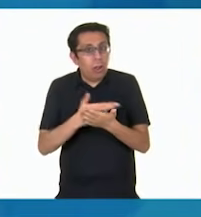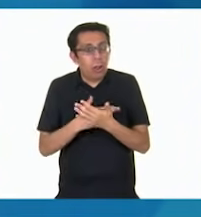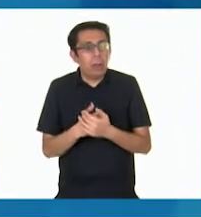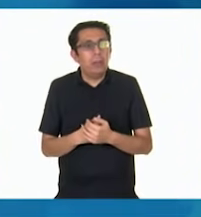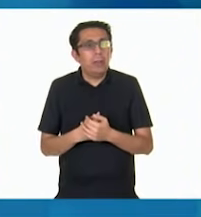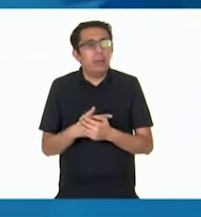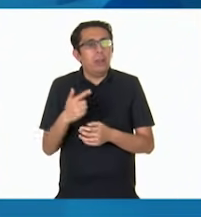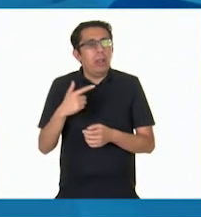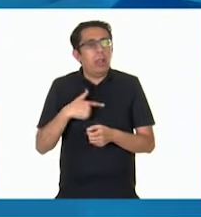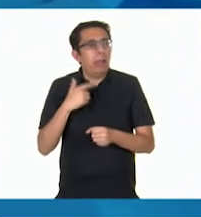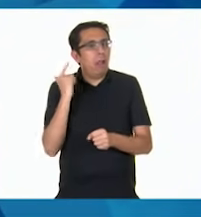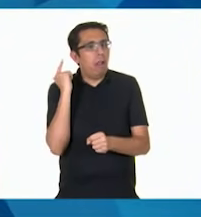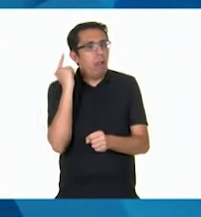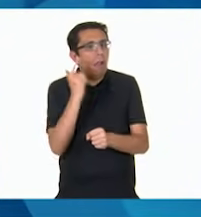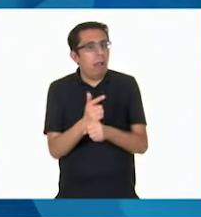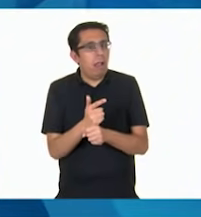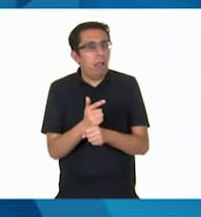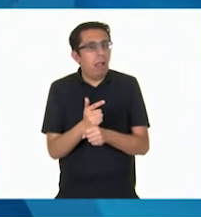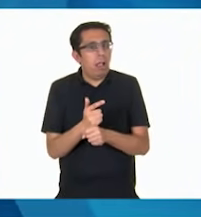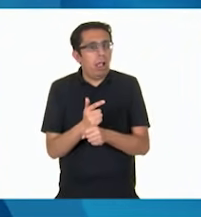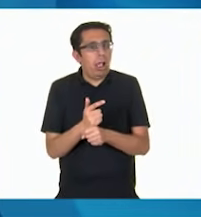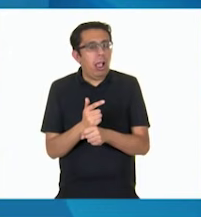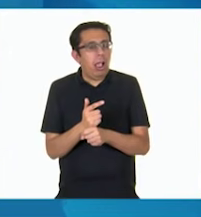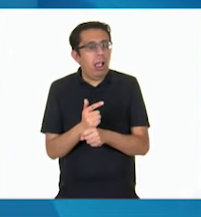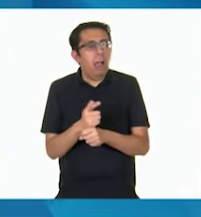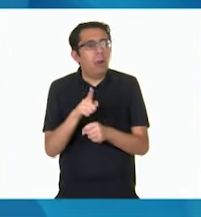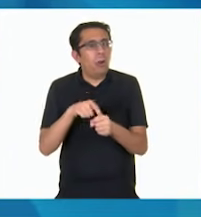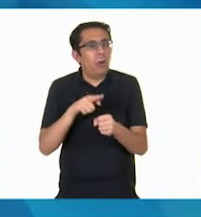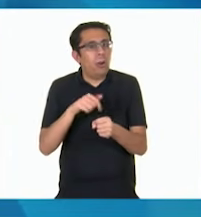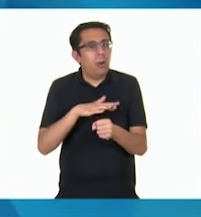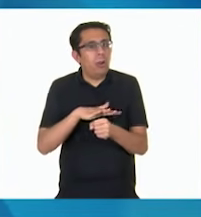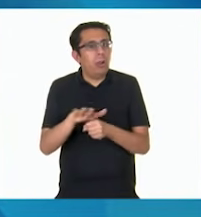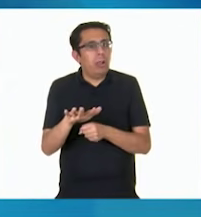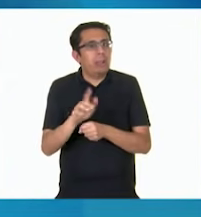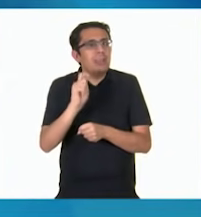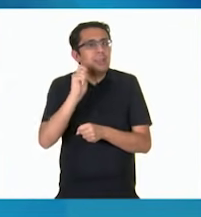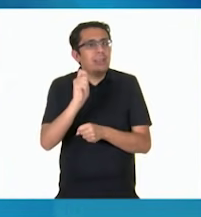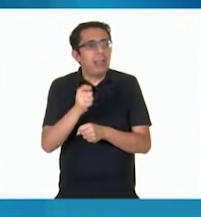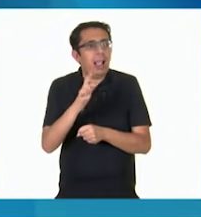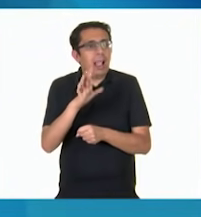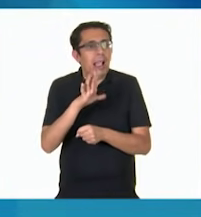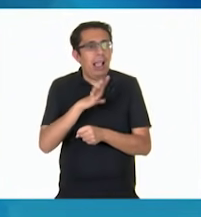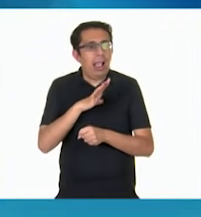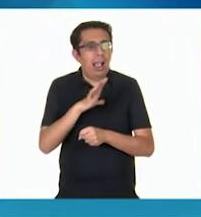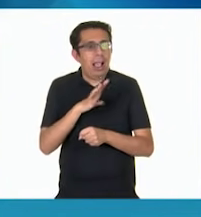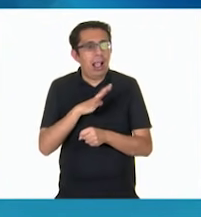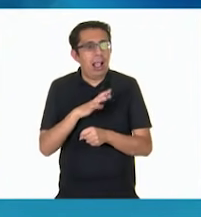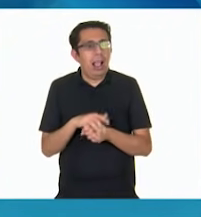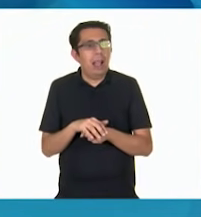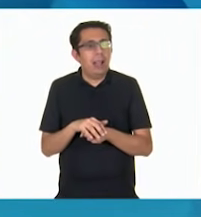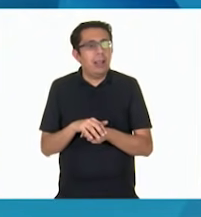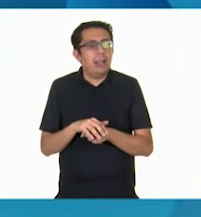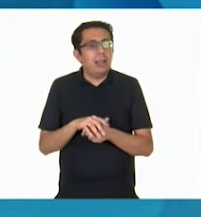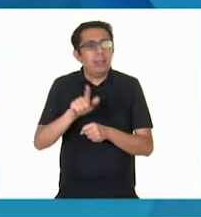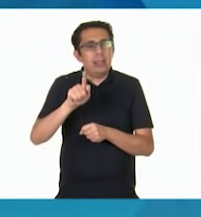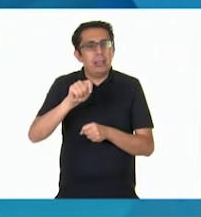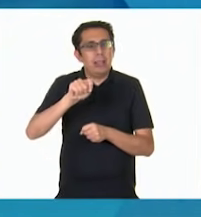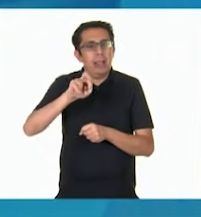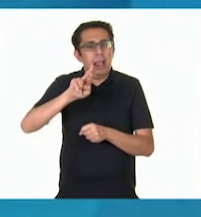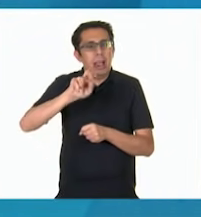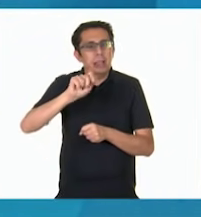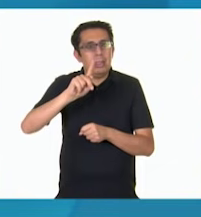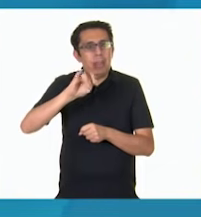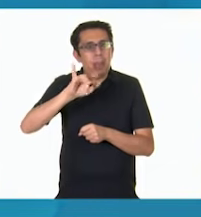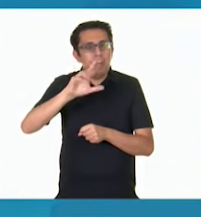Yo digo el color de la siguiente figura. Y la siguiente figura es un trapecio rectángulo. Y lo